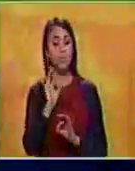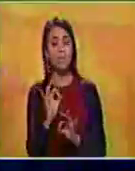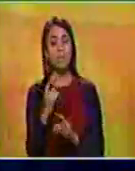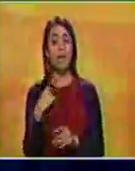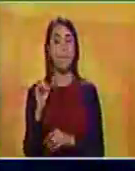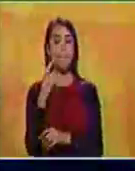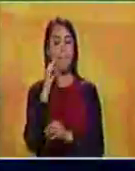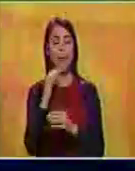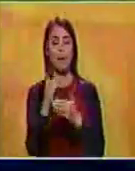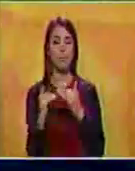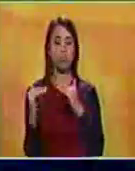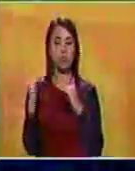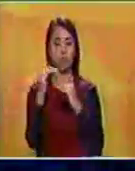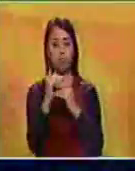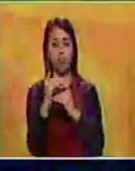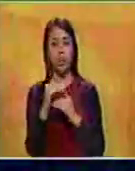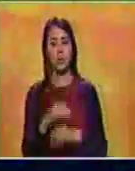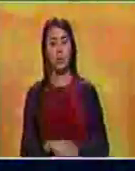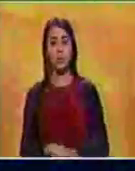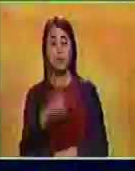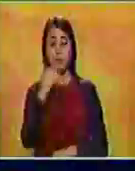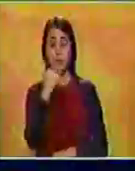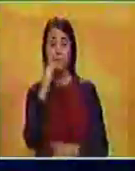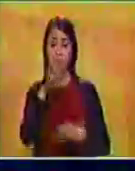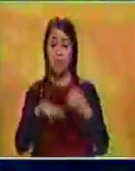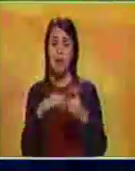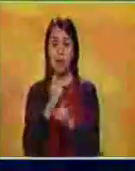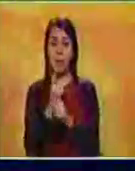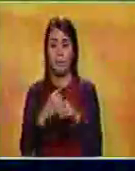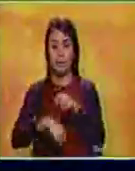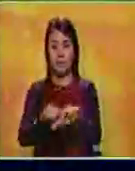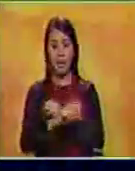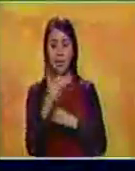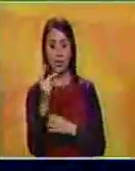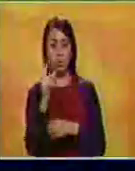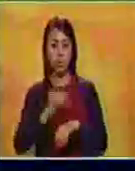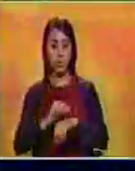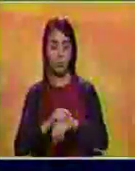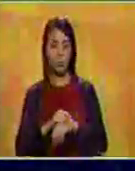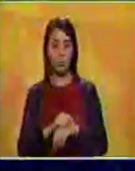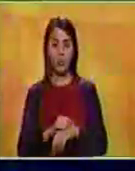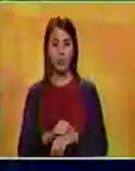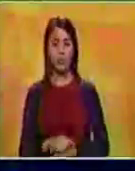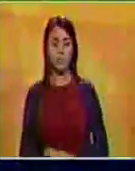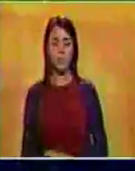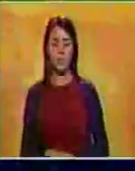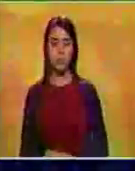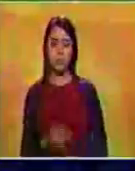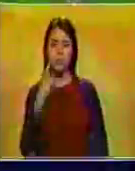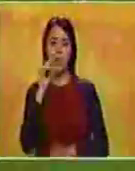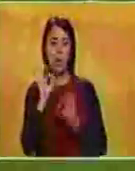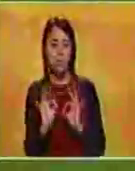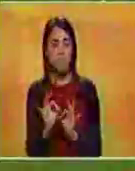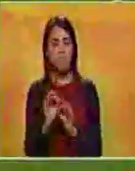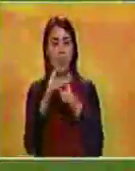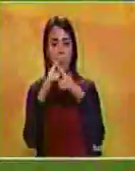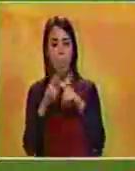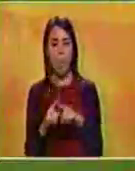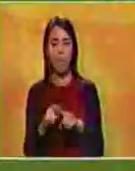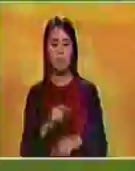primera parte, mientras que sobre el final del compromiso, en el segundo minuto de adición, Sadio Mané puso cifras definitivas al